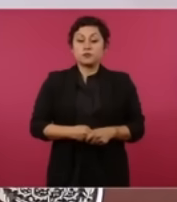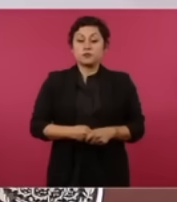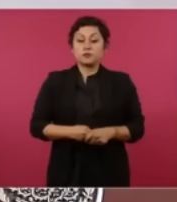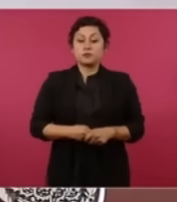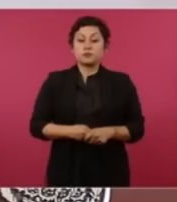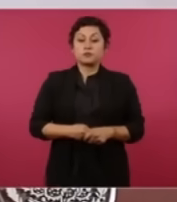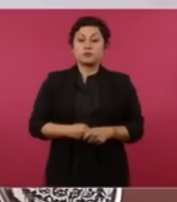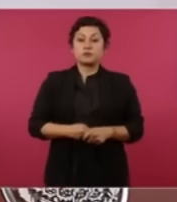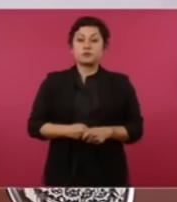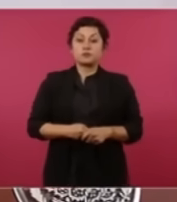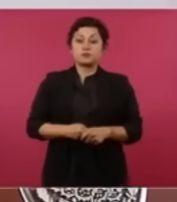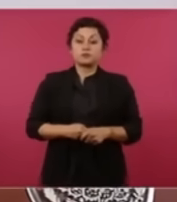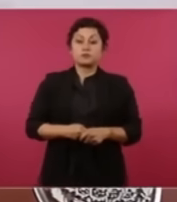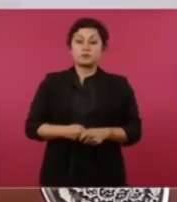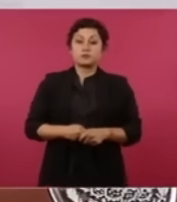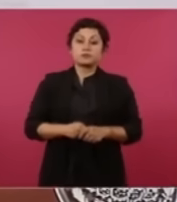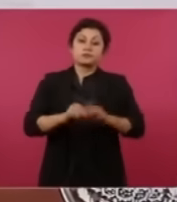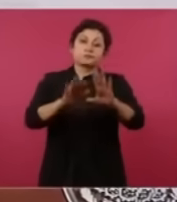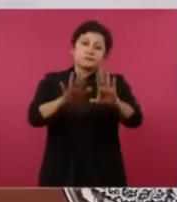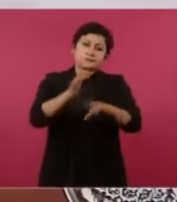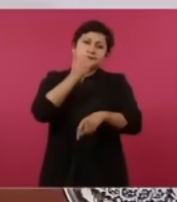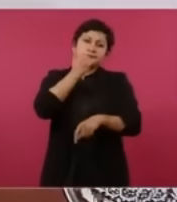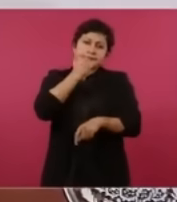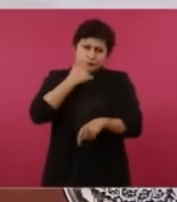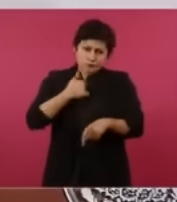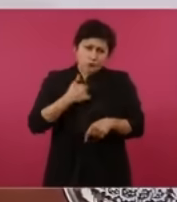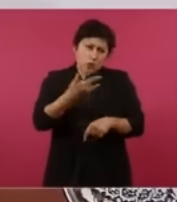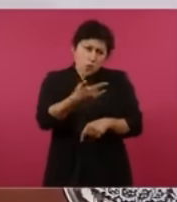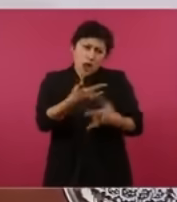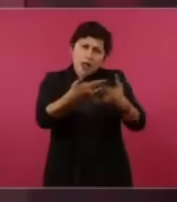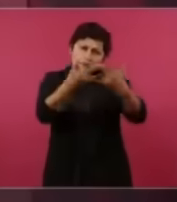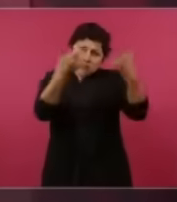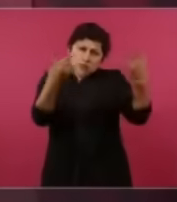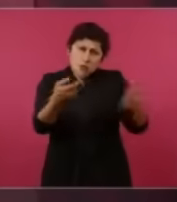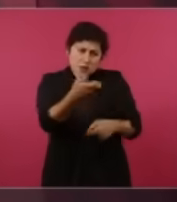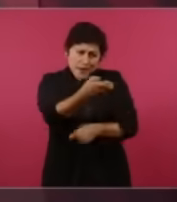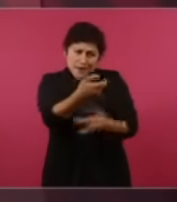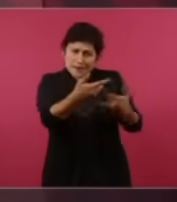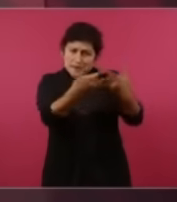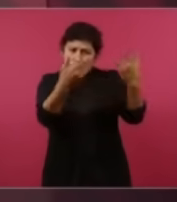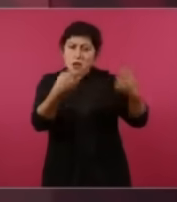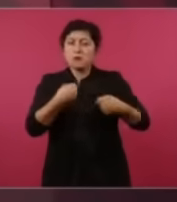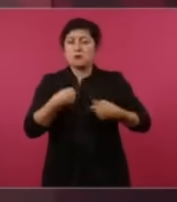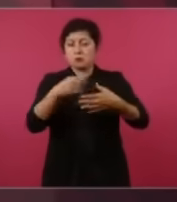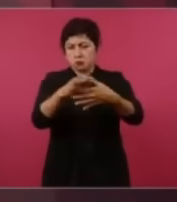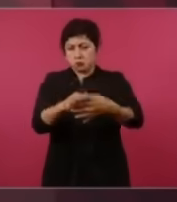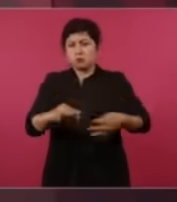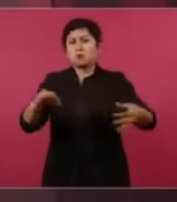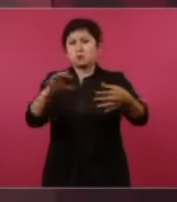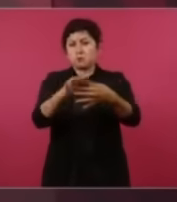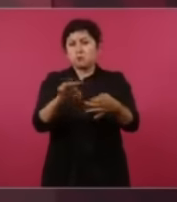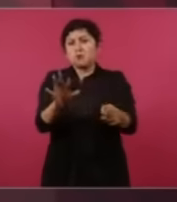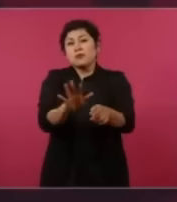lo voy a comentar porque es que si no, los jóvenes